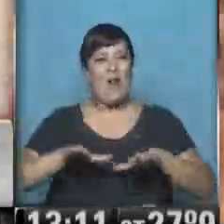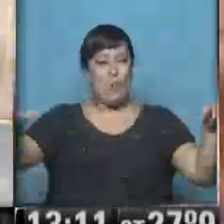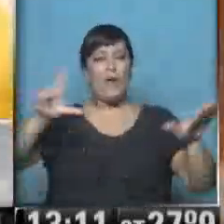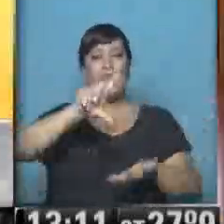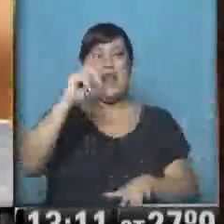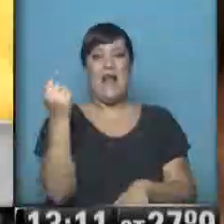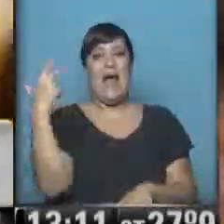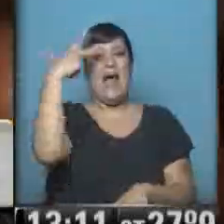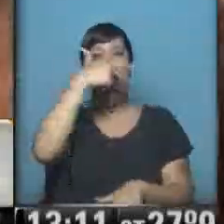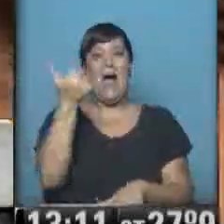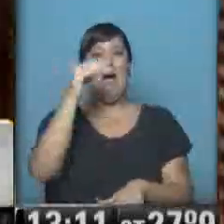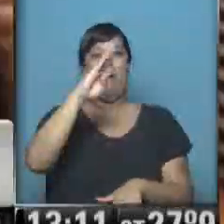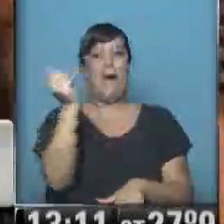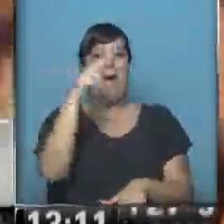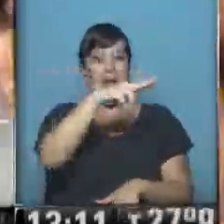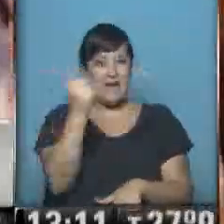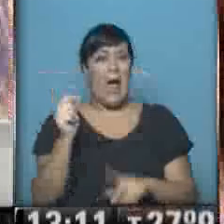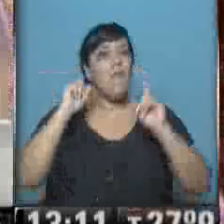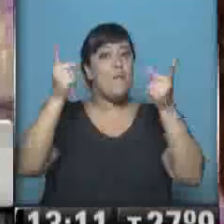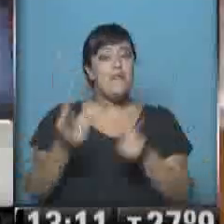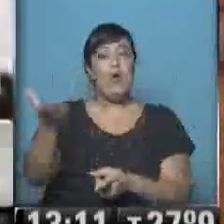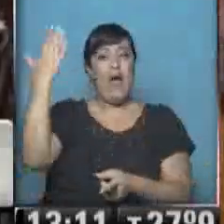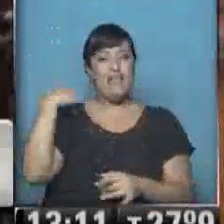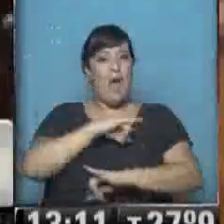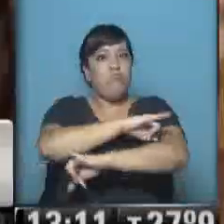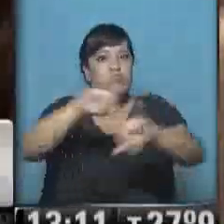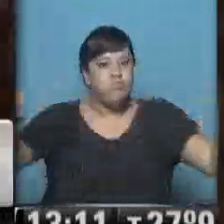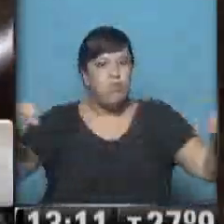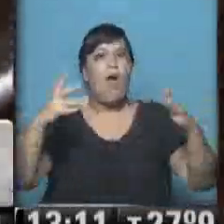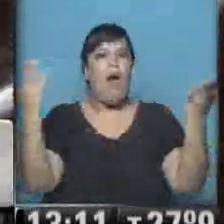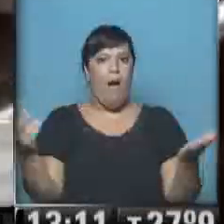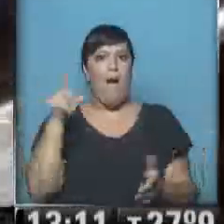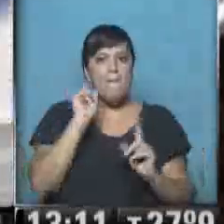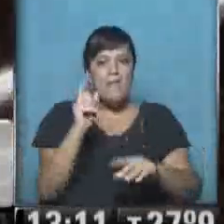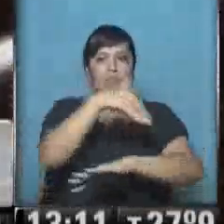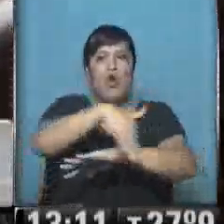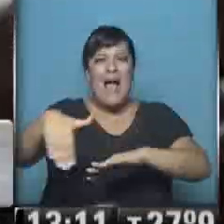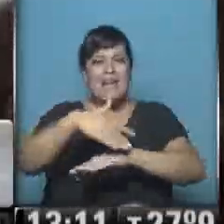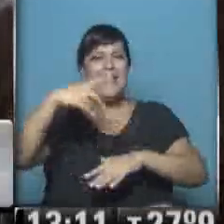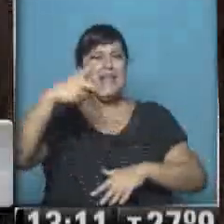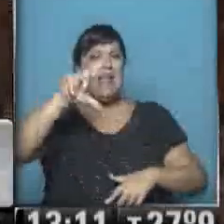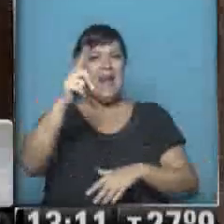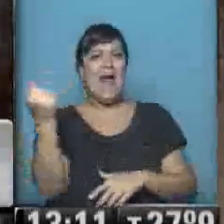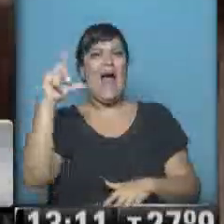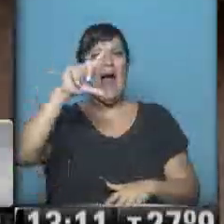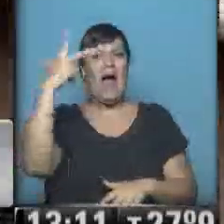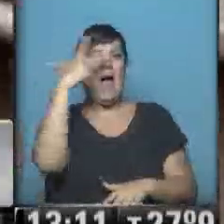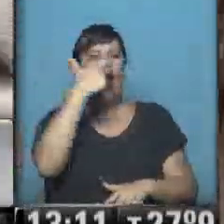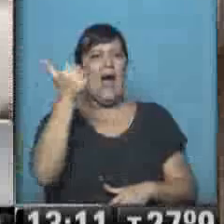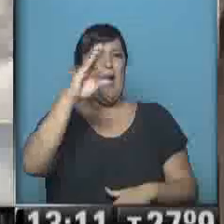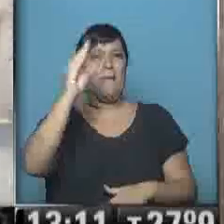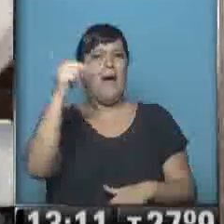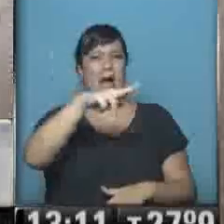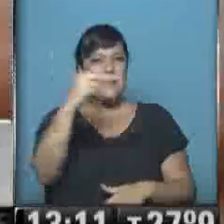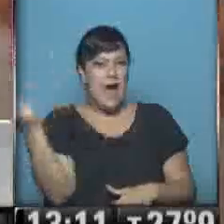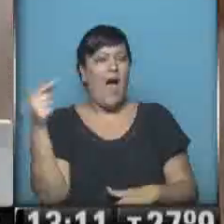cuando se conoció la noticia de la apertura del diálogo entre Cuba y Estados Unidos, esto es lo que sucedió en las calles de La Habana, los festejos, la bandera